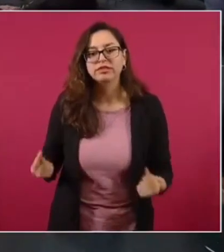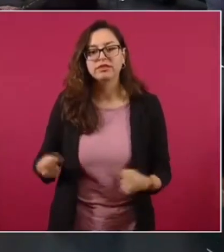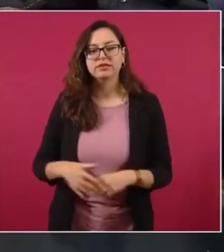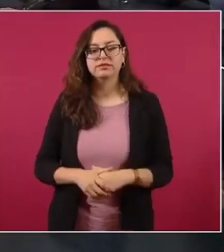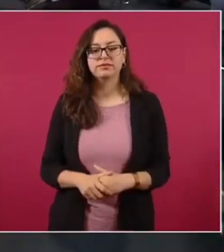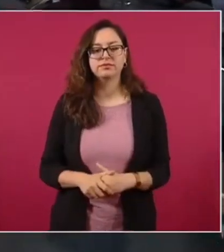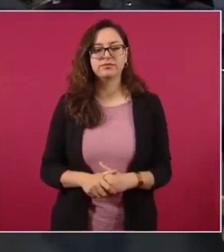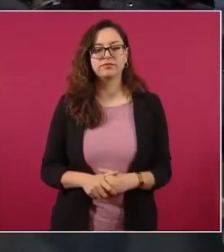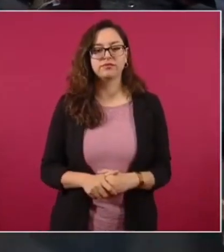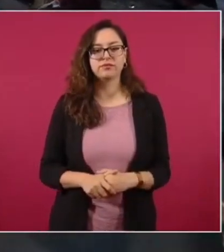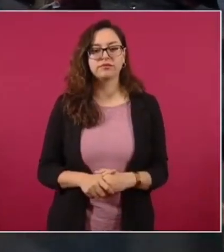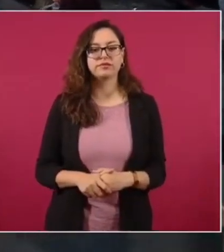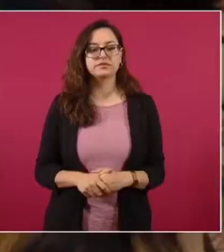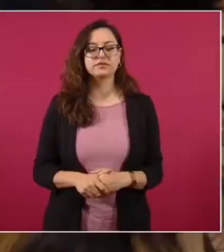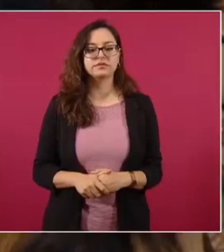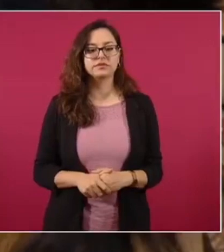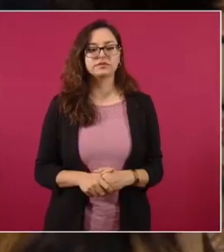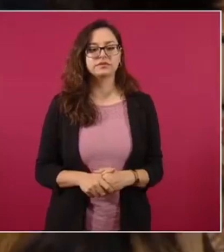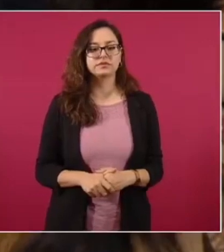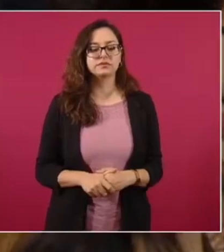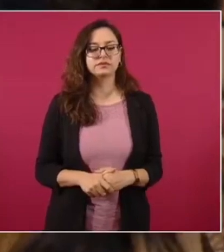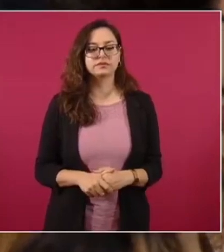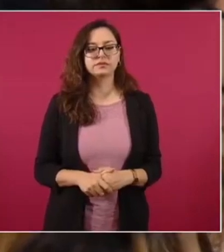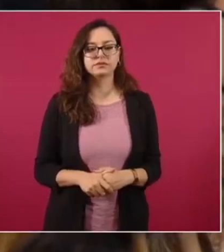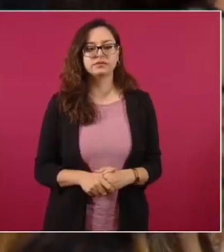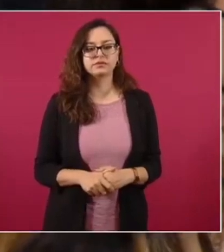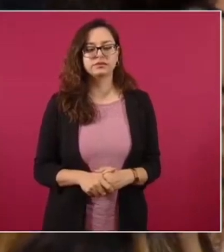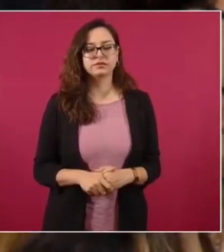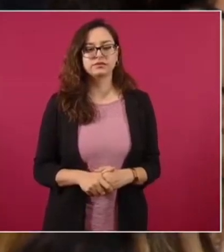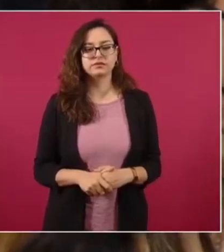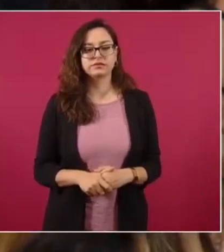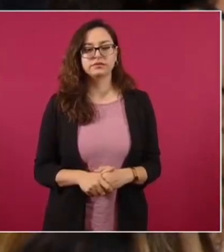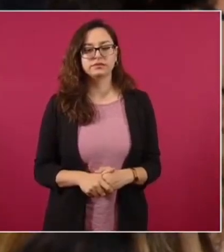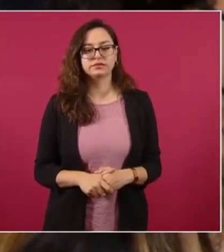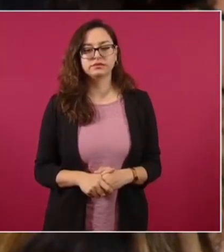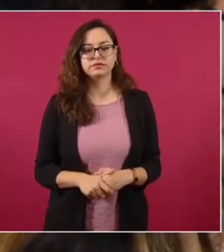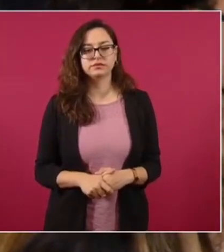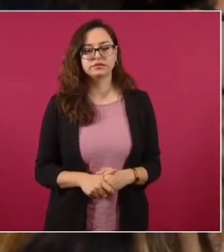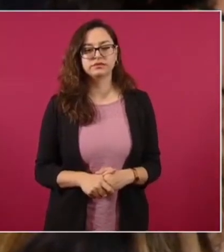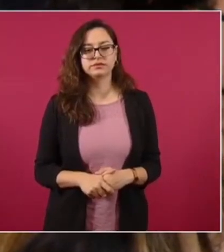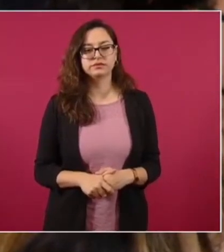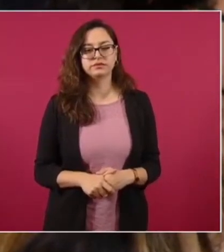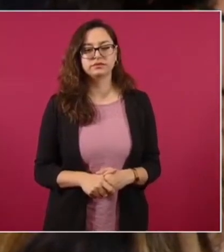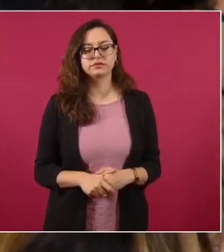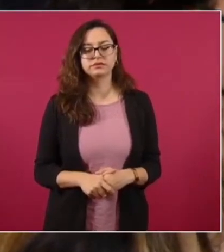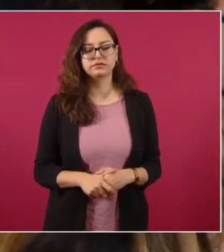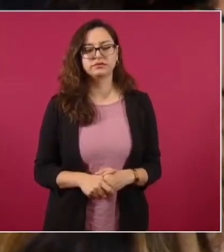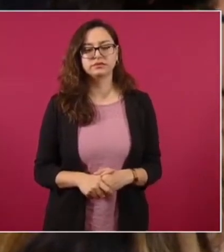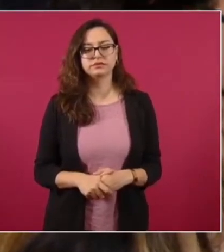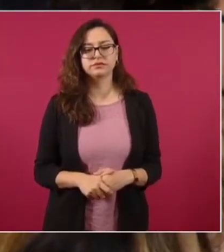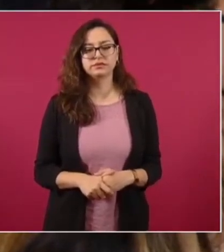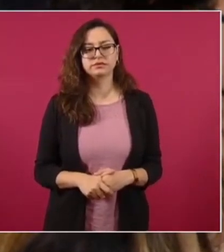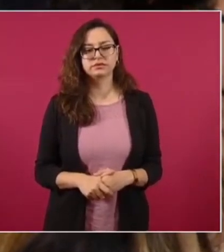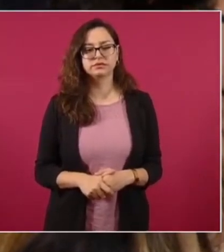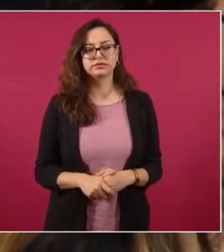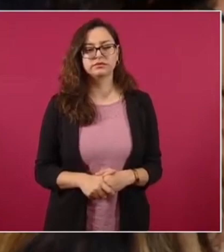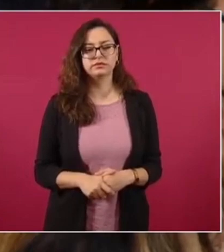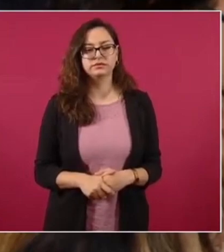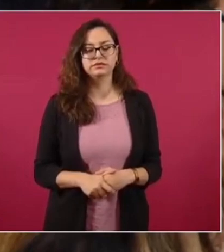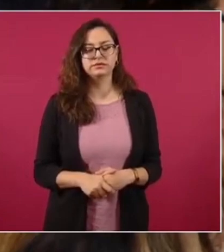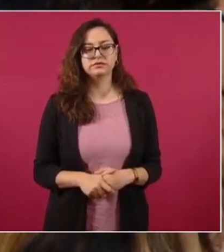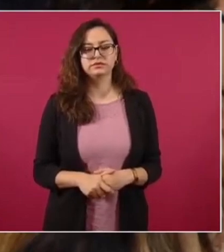But do you feel as though your government has done enough to protect the avocado